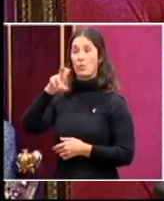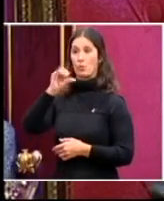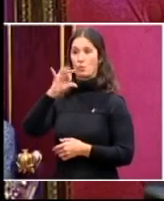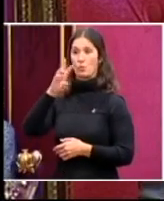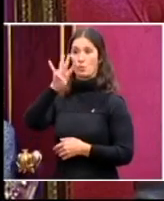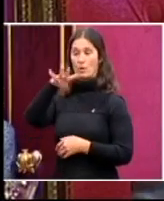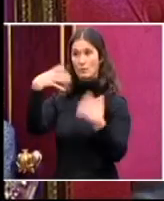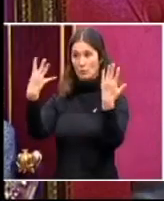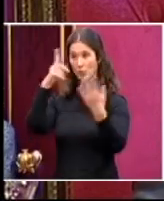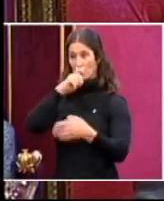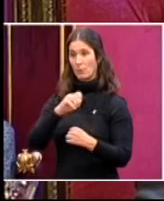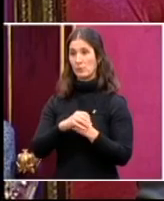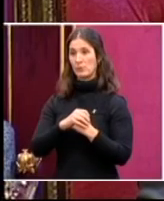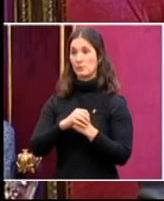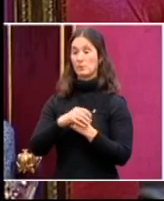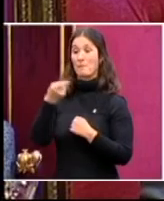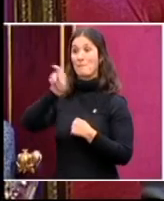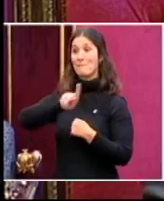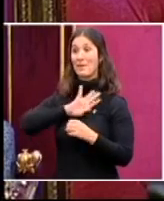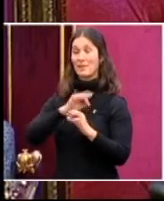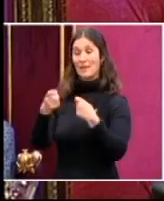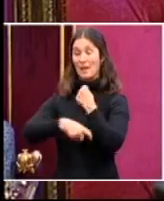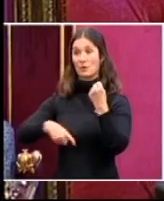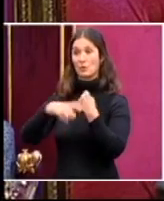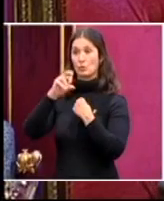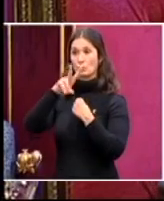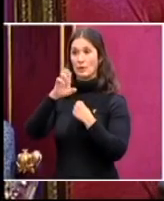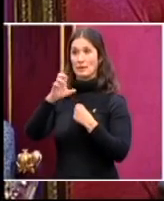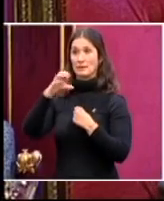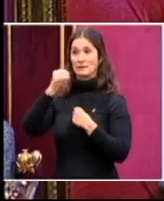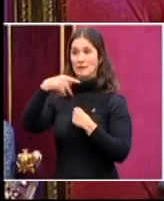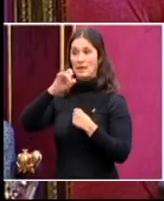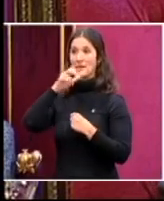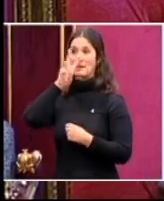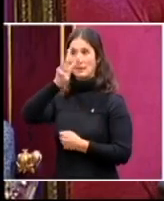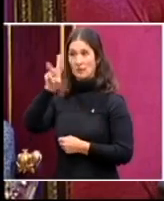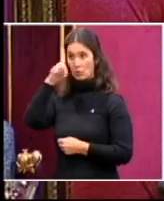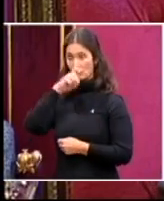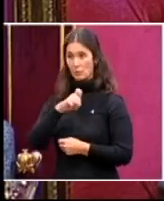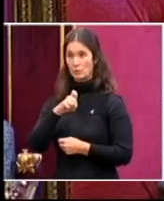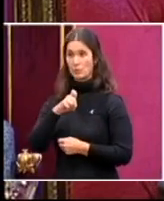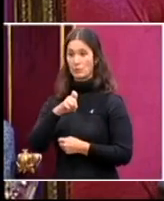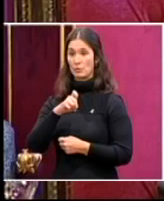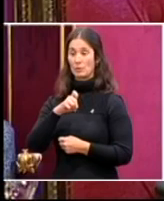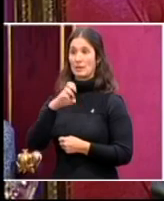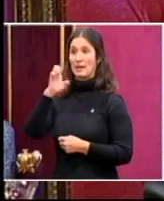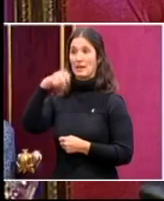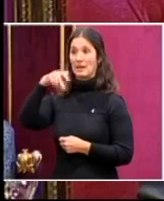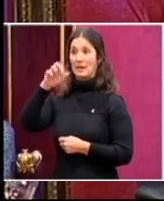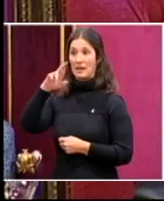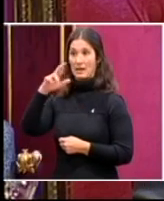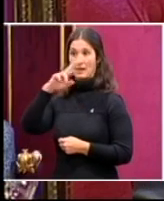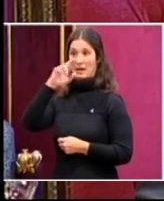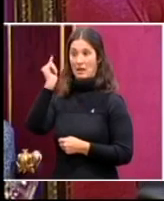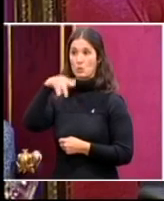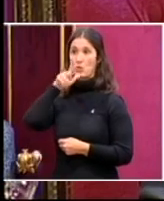Izquierdo, de 49 años. En el mes de agosto, Sue Sandra Saura, de 32 años. Janet Railton, de